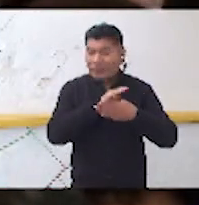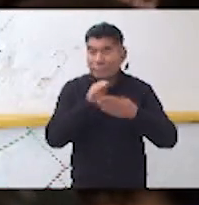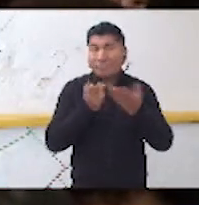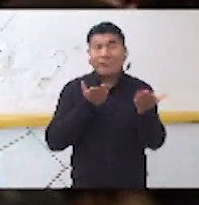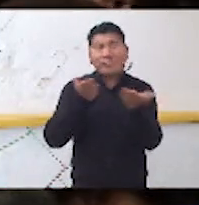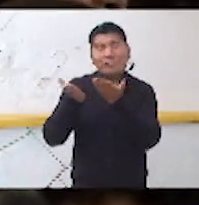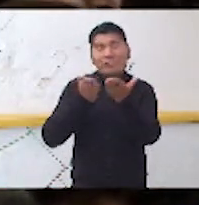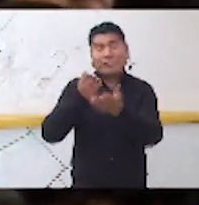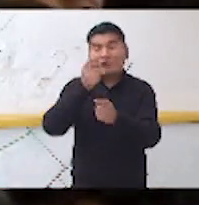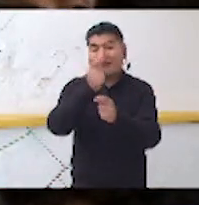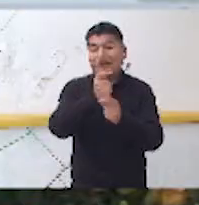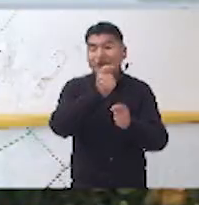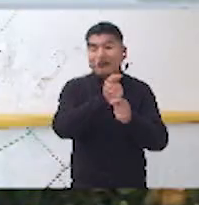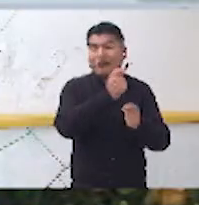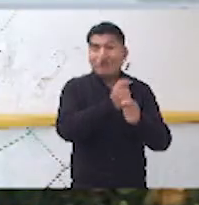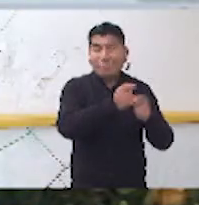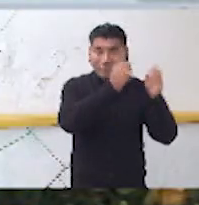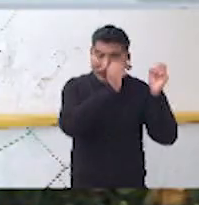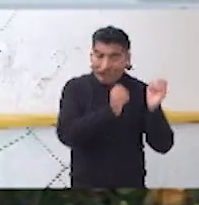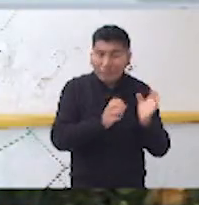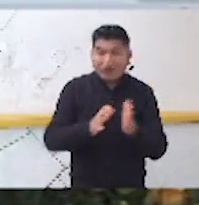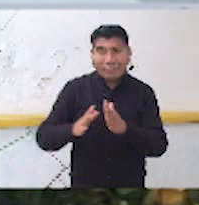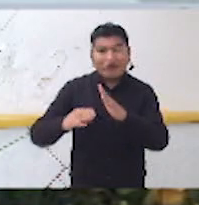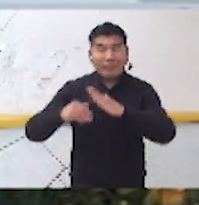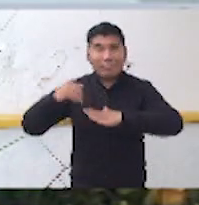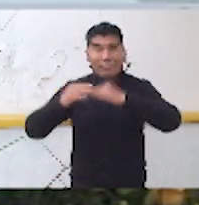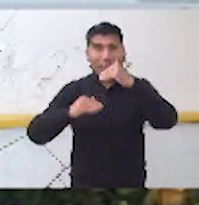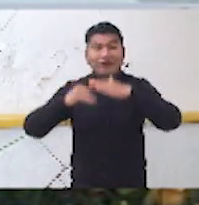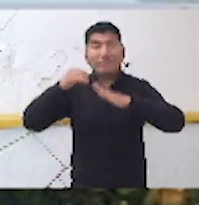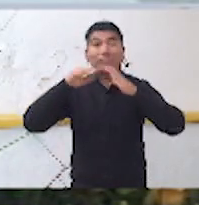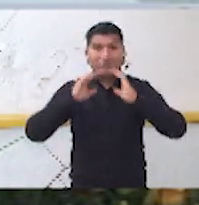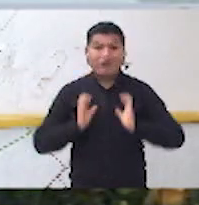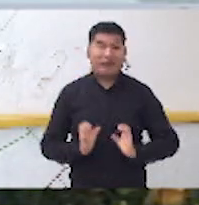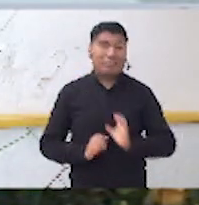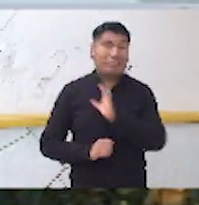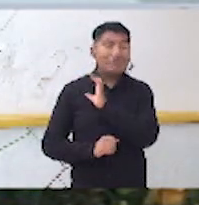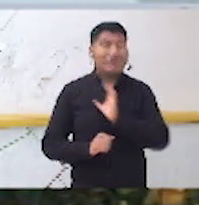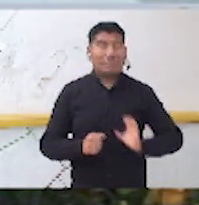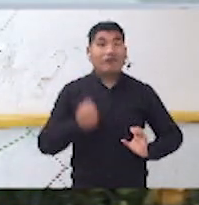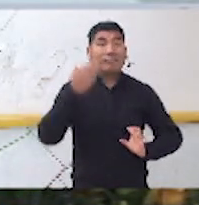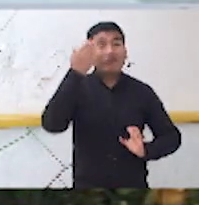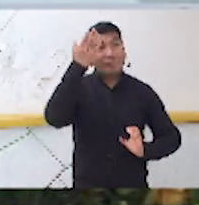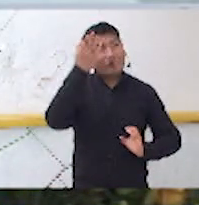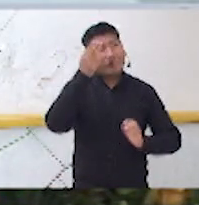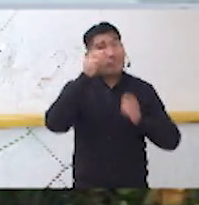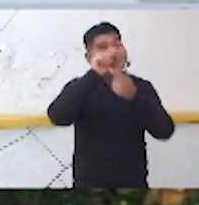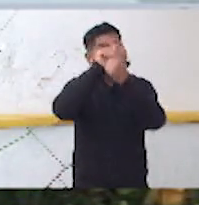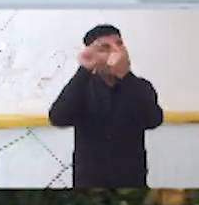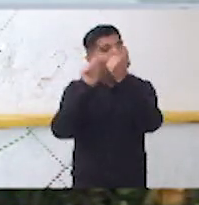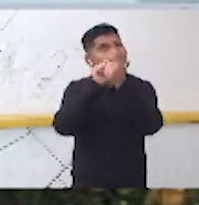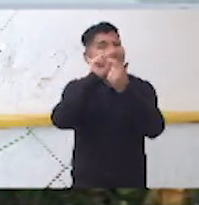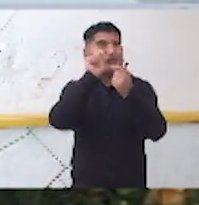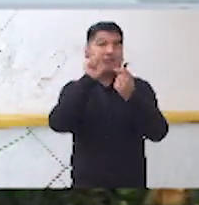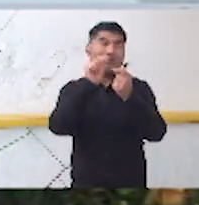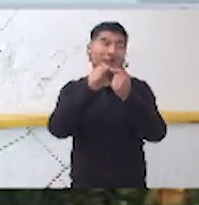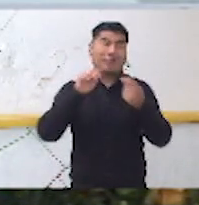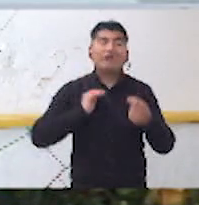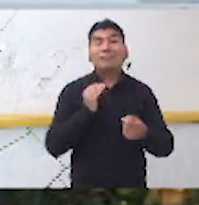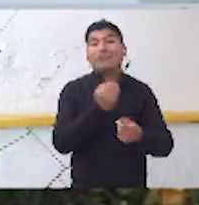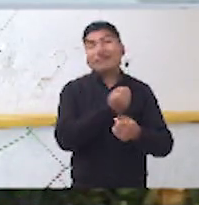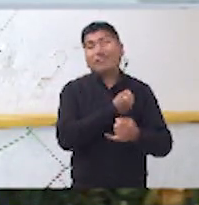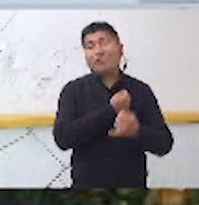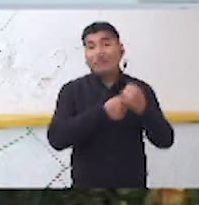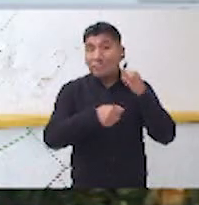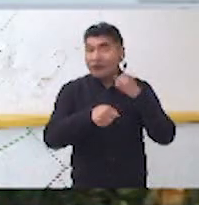y tareas en orden a la edificación del cuerpo de Cristo, concretamente en nuestra